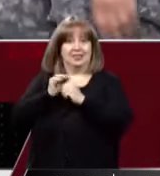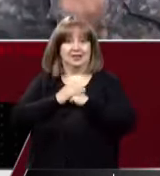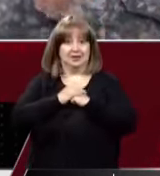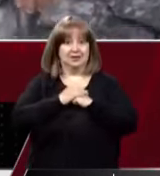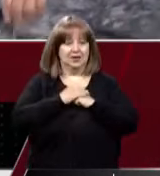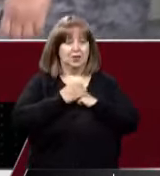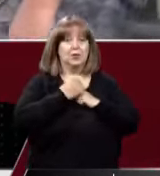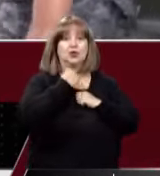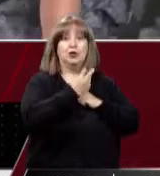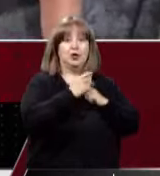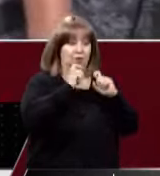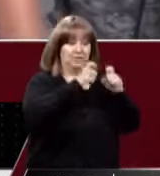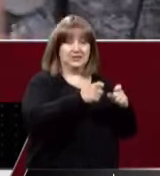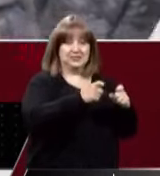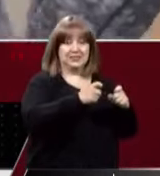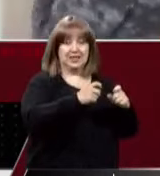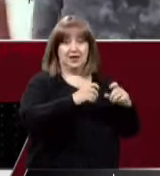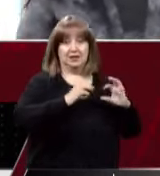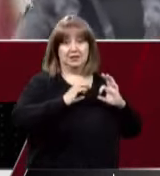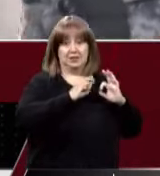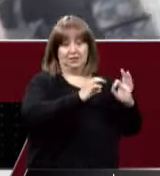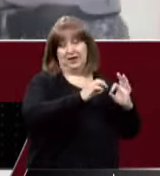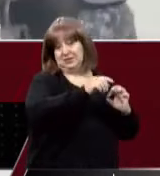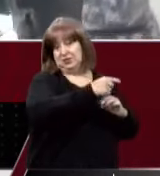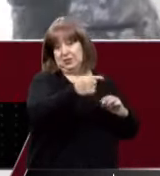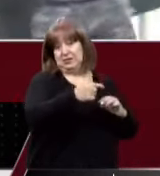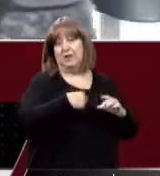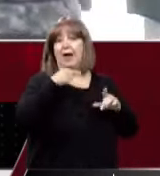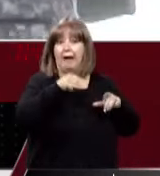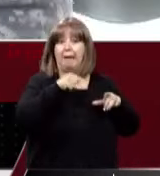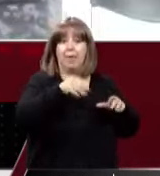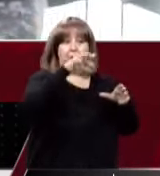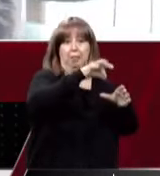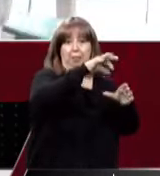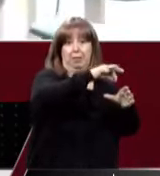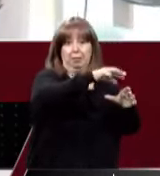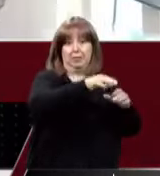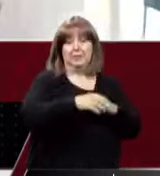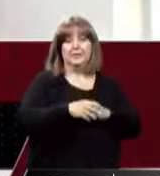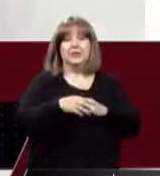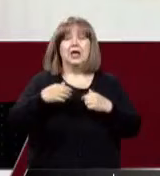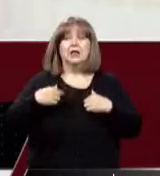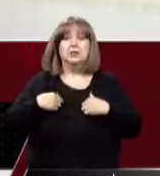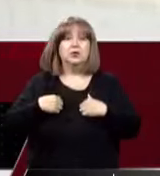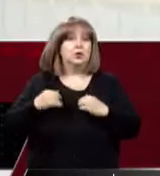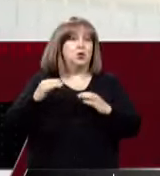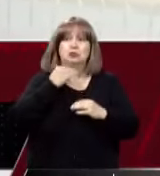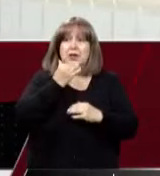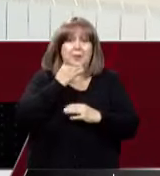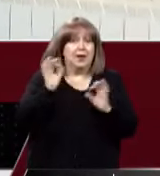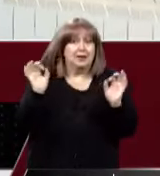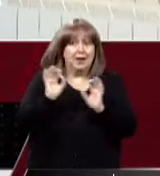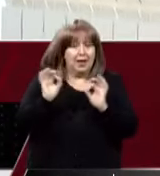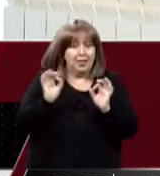me enteré de todo esto después que fallece el padre. ¿Cuándo se entera también la justicia, cuando se publican los medios? Claro, exactamente, por